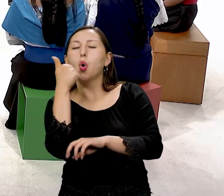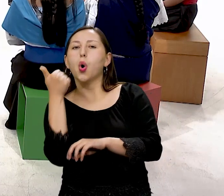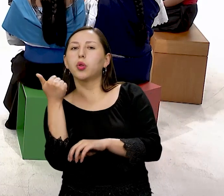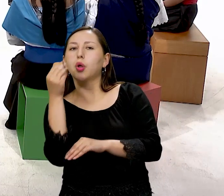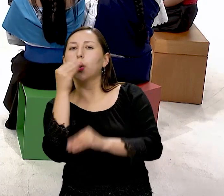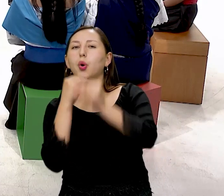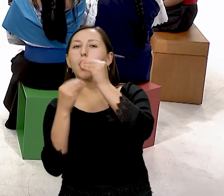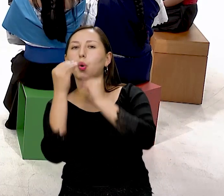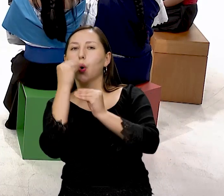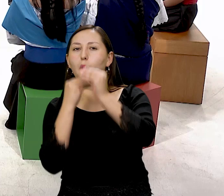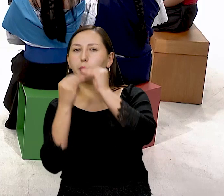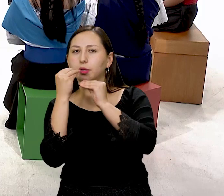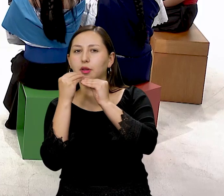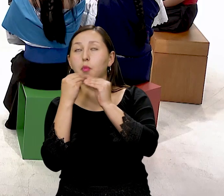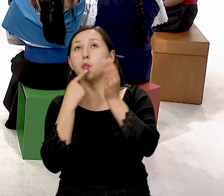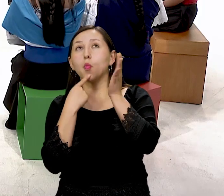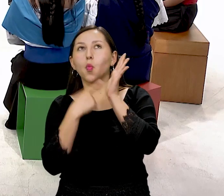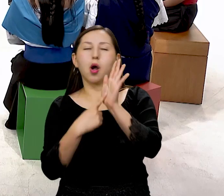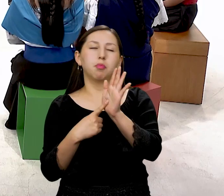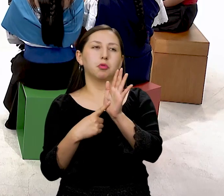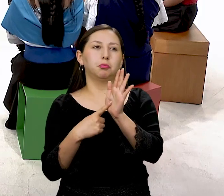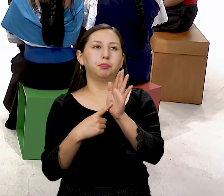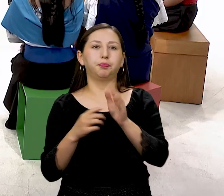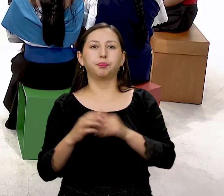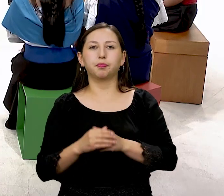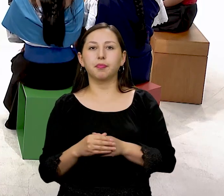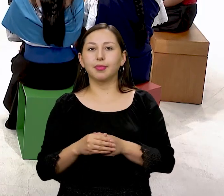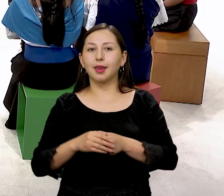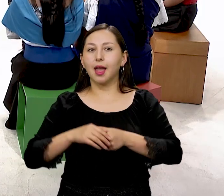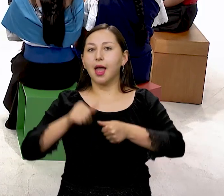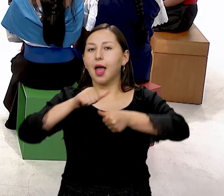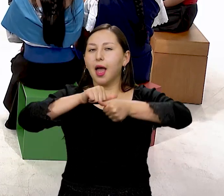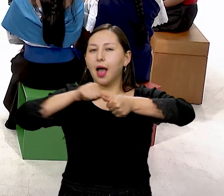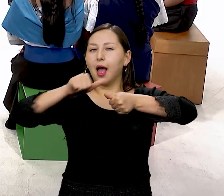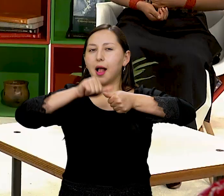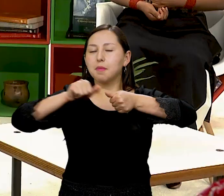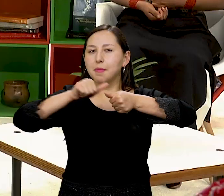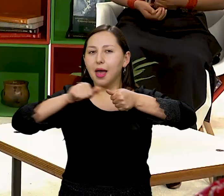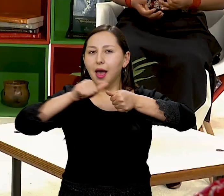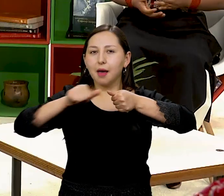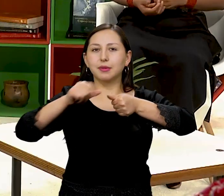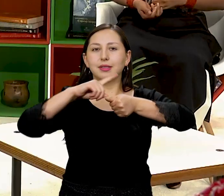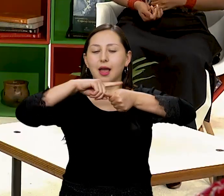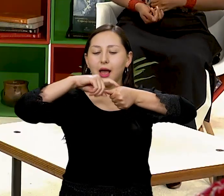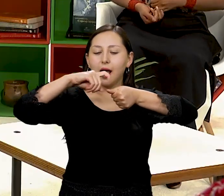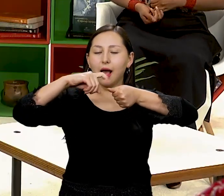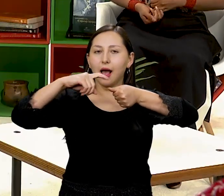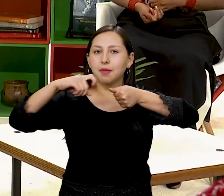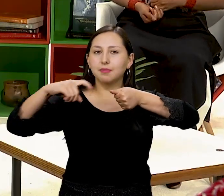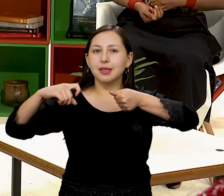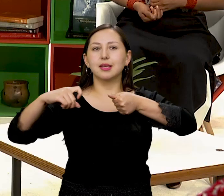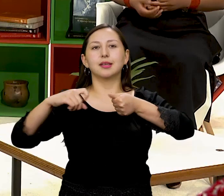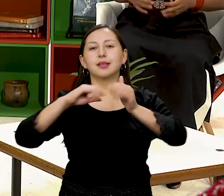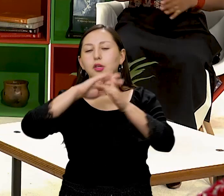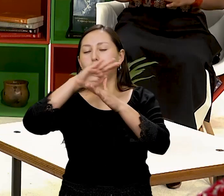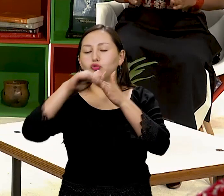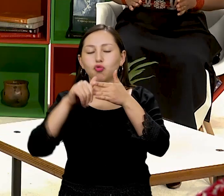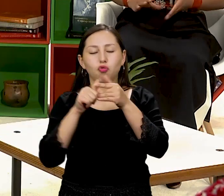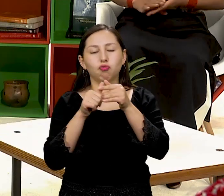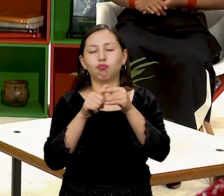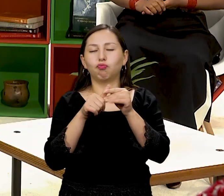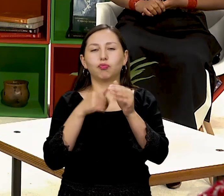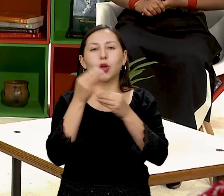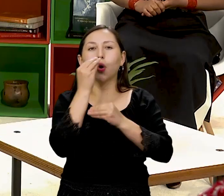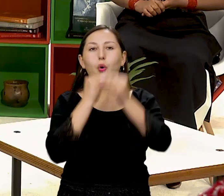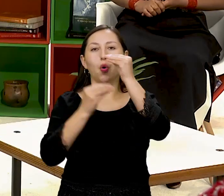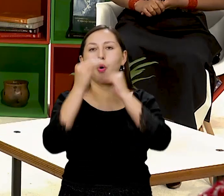de cultivos que sean similares al fréjol, como en este caso viene a ser alberja, las habas. Todo lo que vaya en todo vaina. Lo